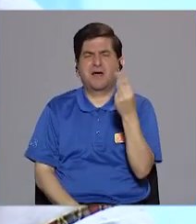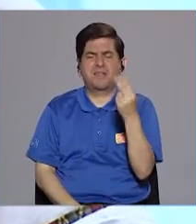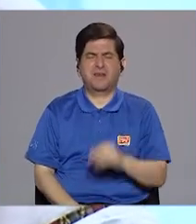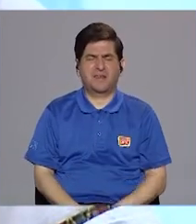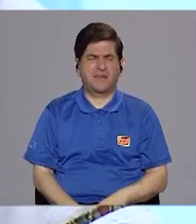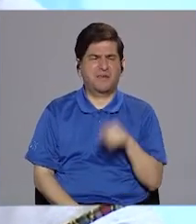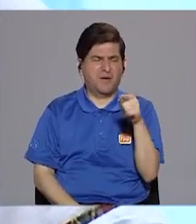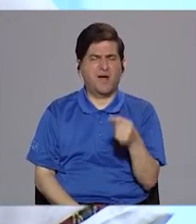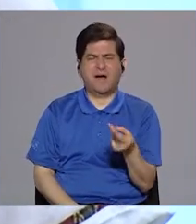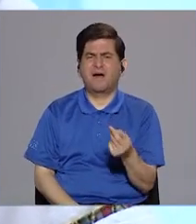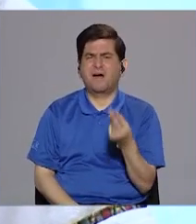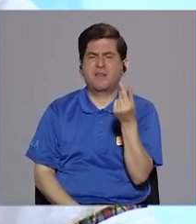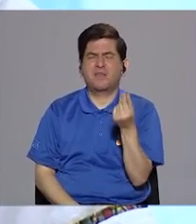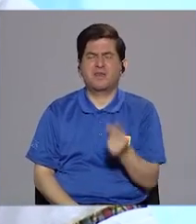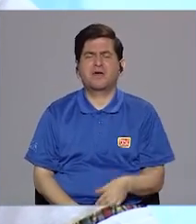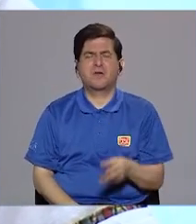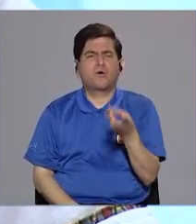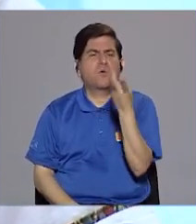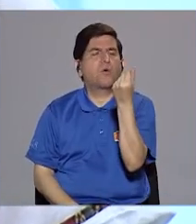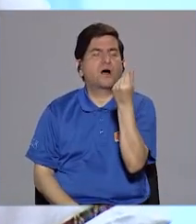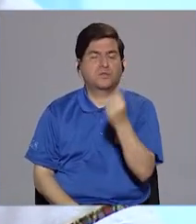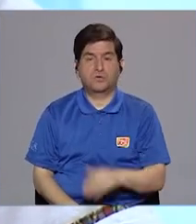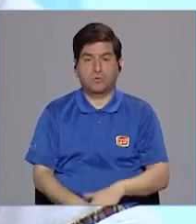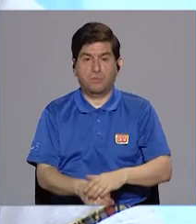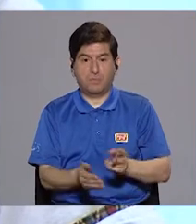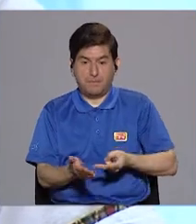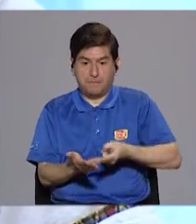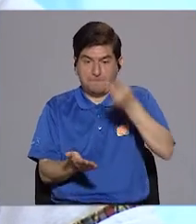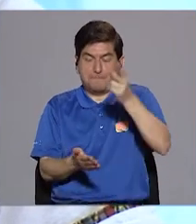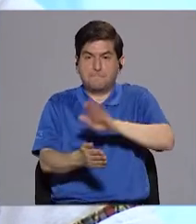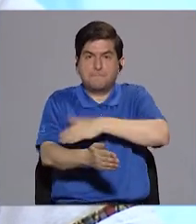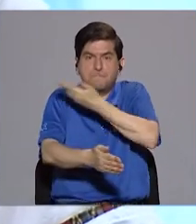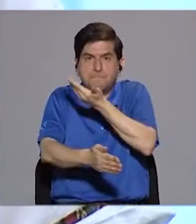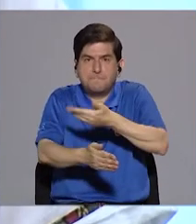cuesta? No, el valor que tiene la música